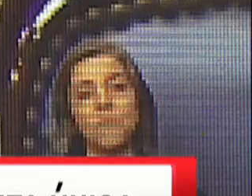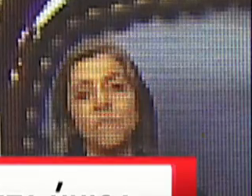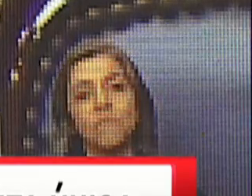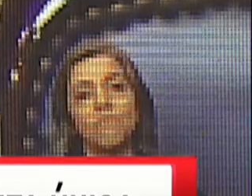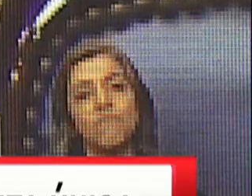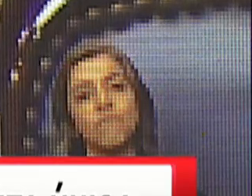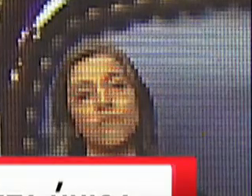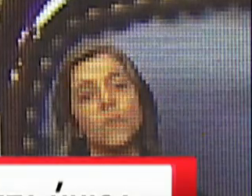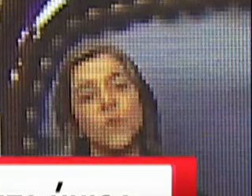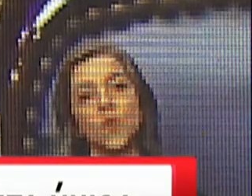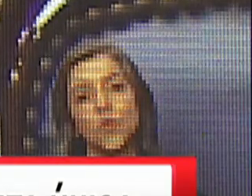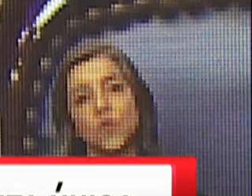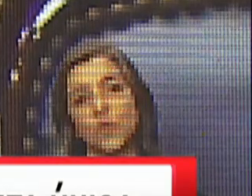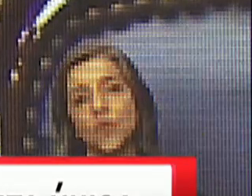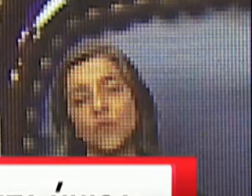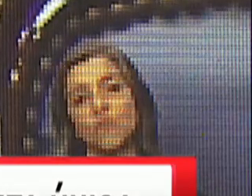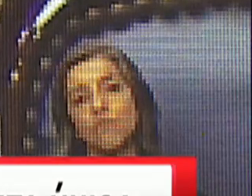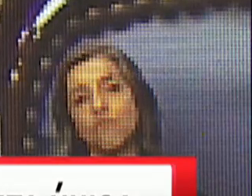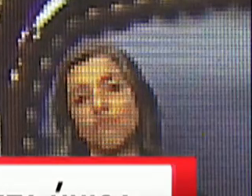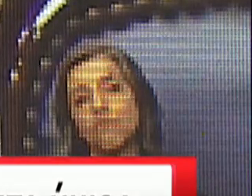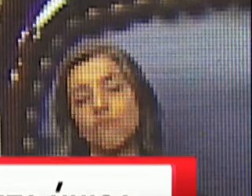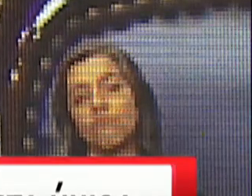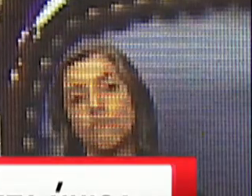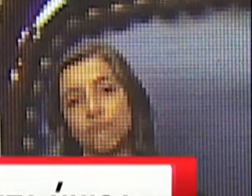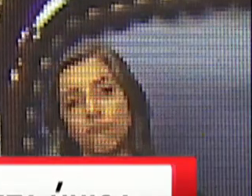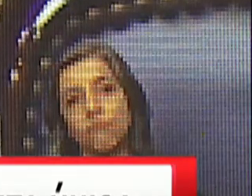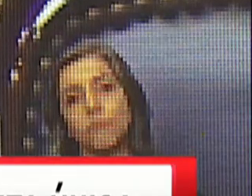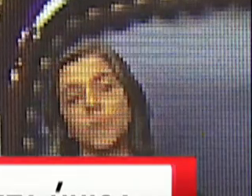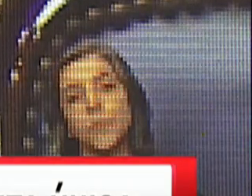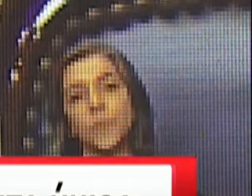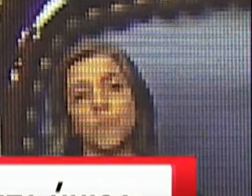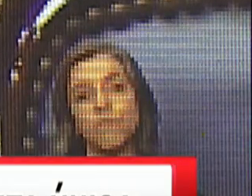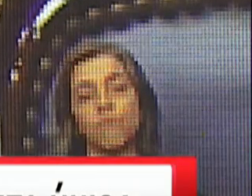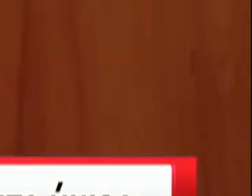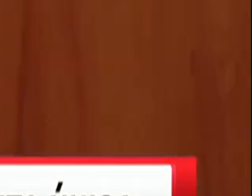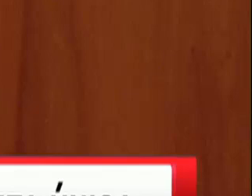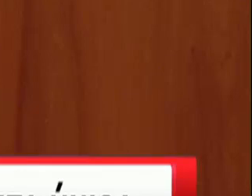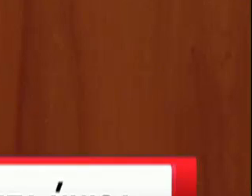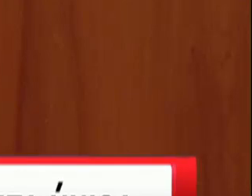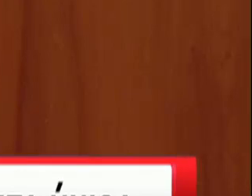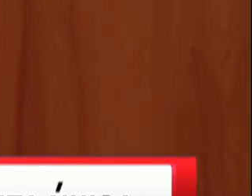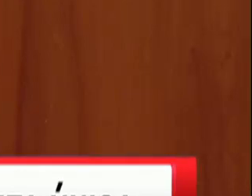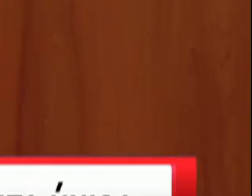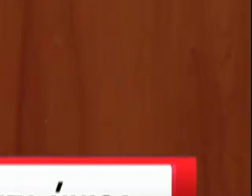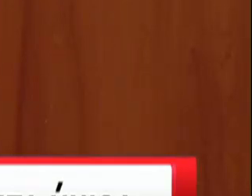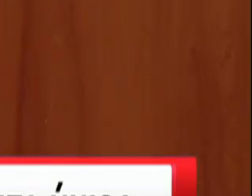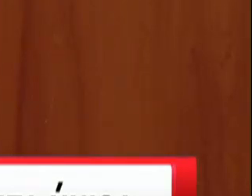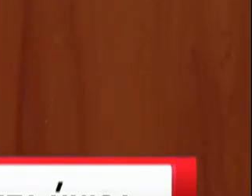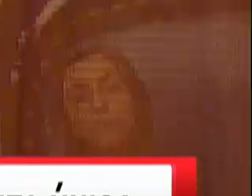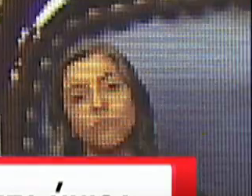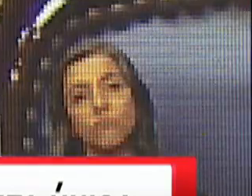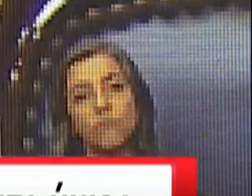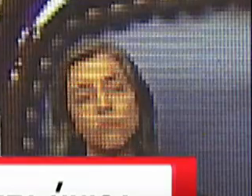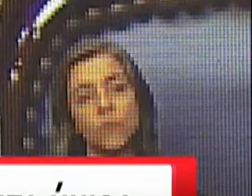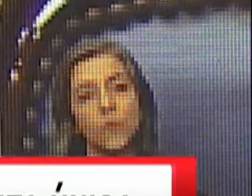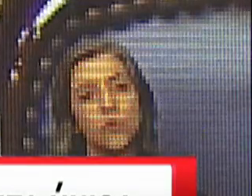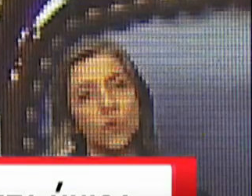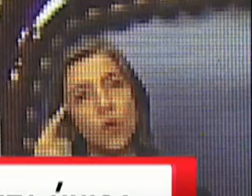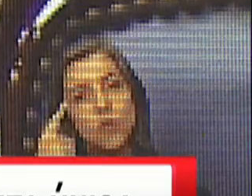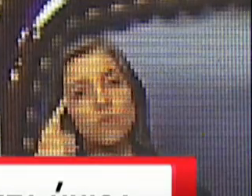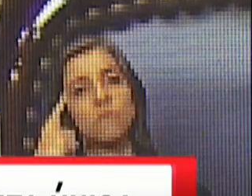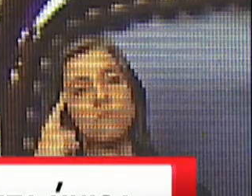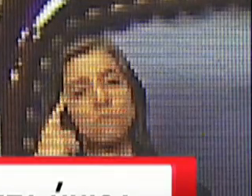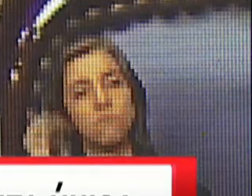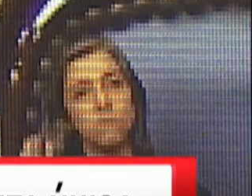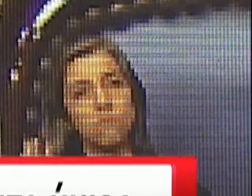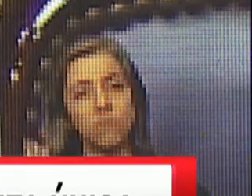derecha? La boleta única sería de derecha y la boleta de... Bueno, hay algún acuerdo político que no conocemos. No entendí la abstención de la izquierda,